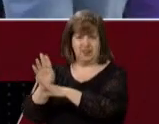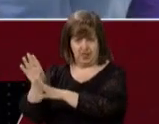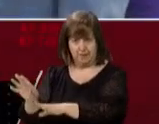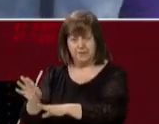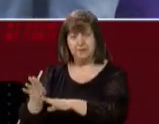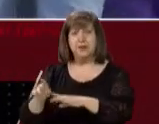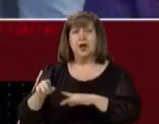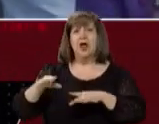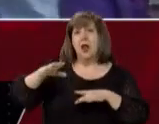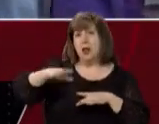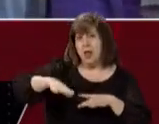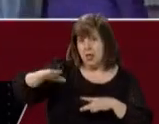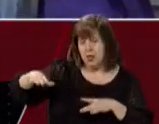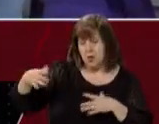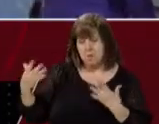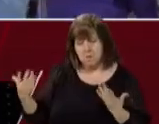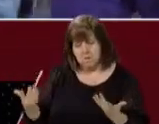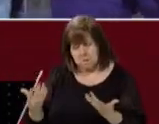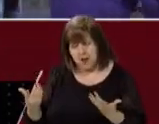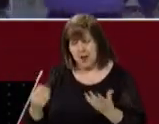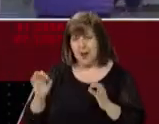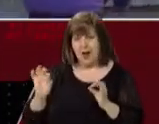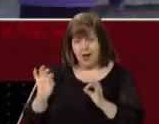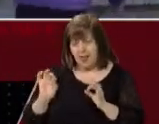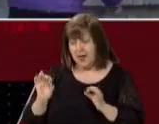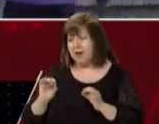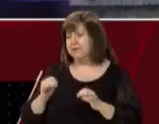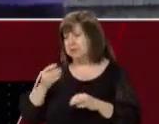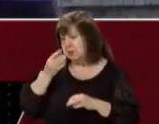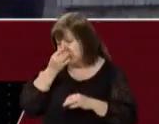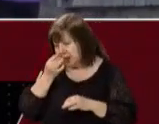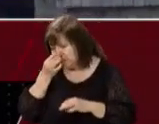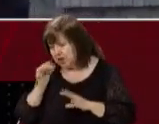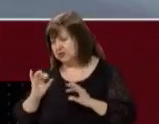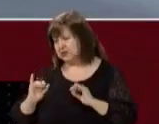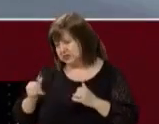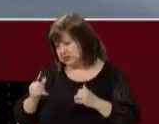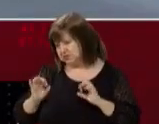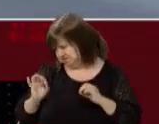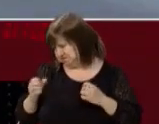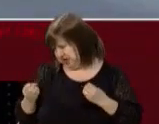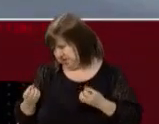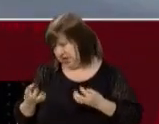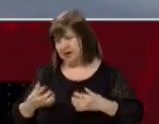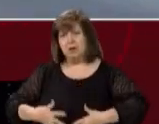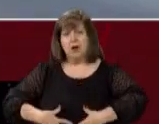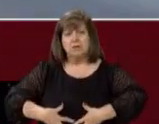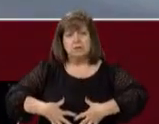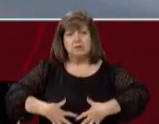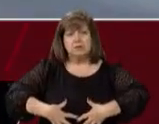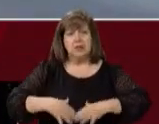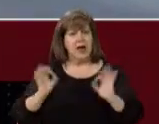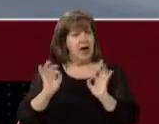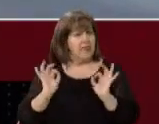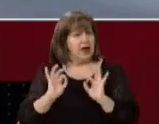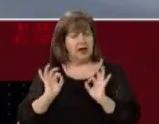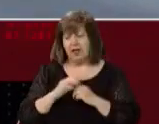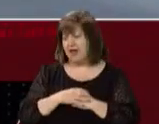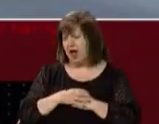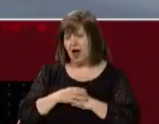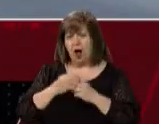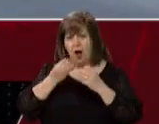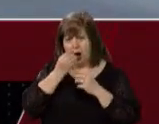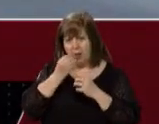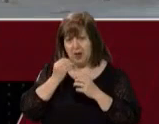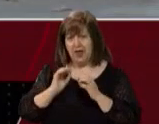pacientes, digamos, no tienen estos signos de dificultad respiratoria que comentamos a nivel de su tórax, Sí. o bien rechazo